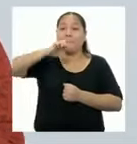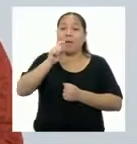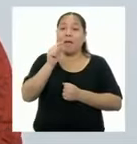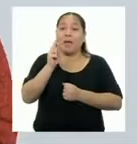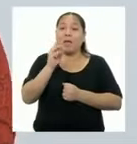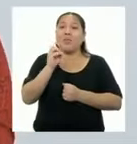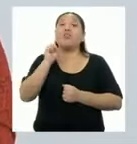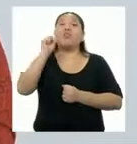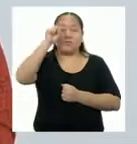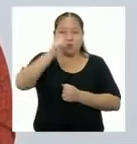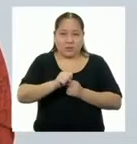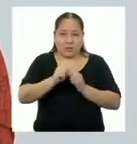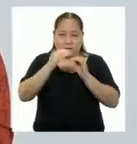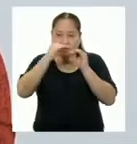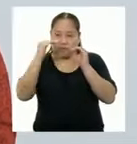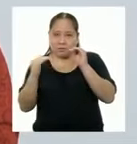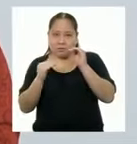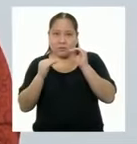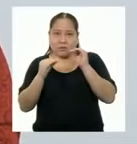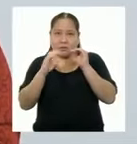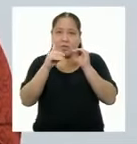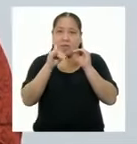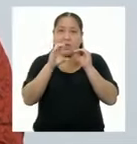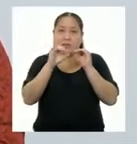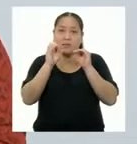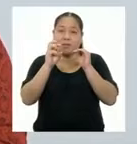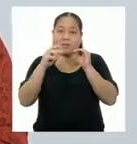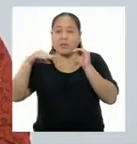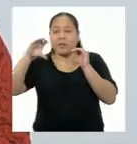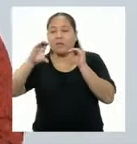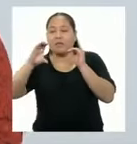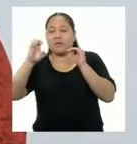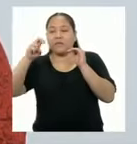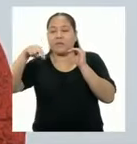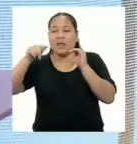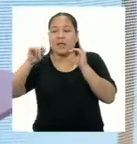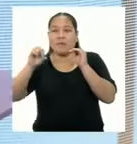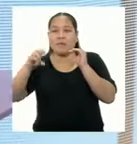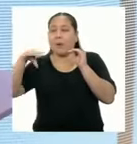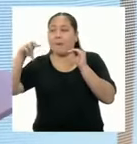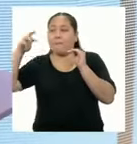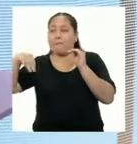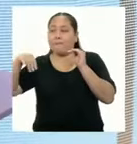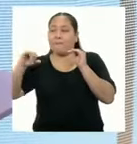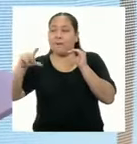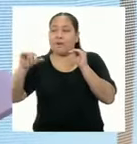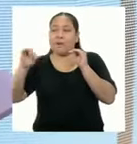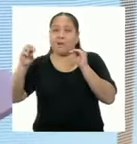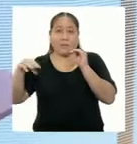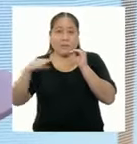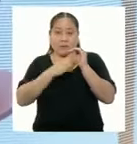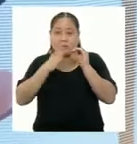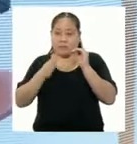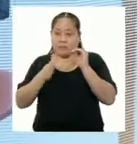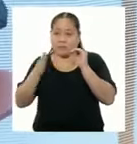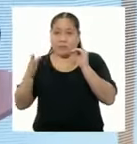dividido en decímetros, centímetros y milímetros. Esas unidades